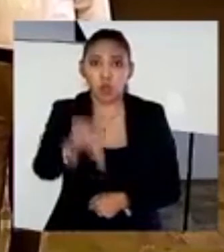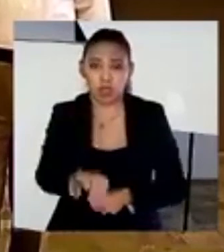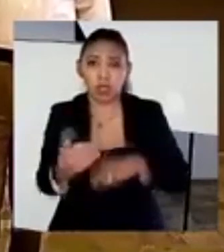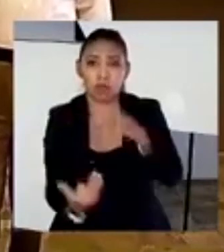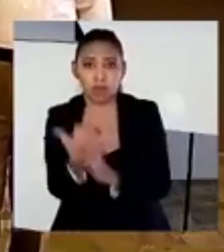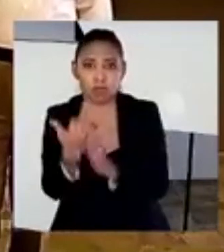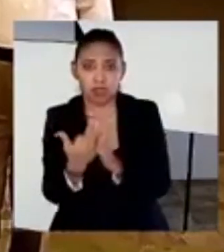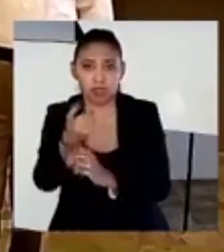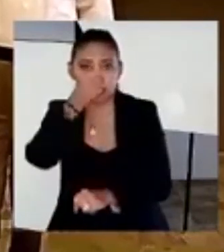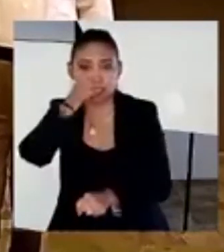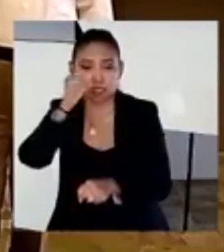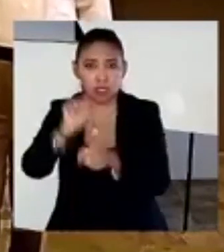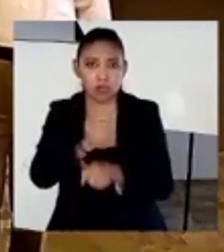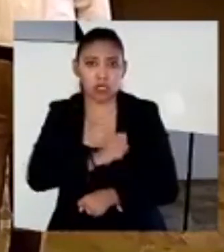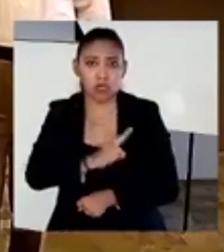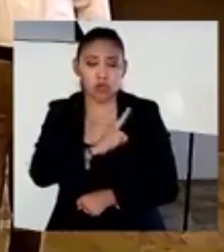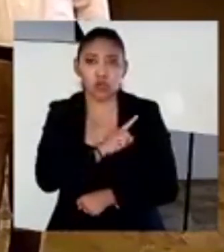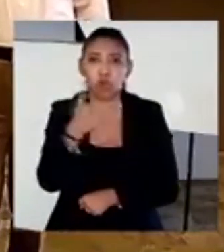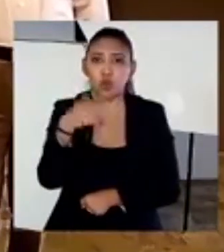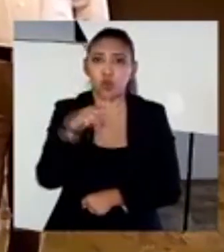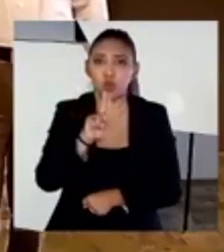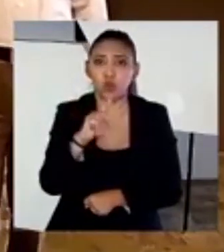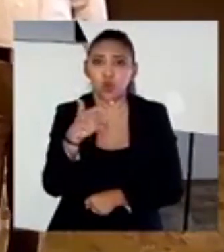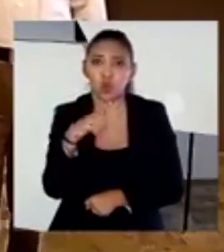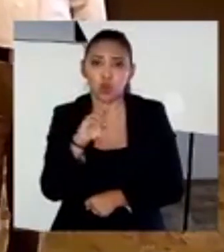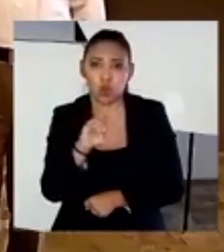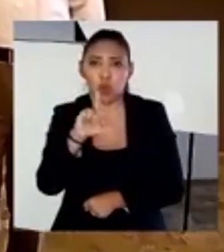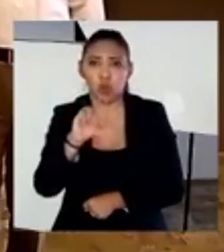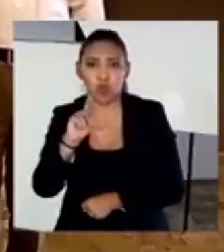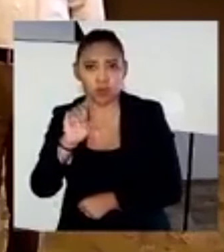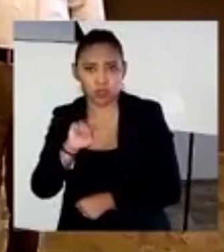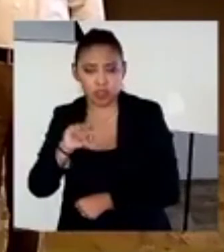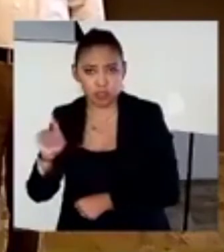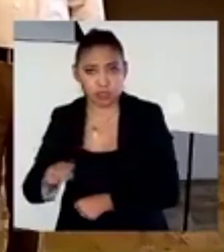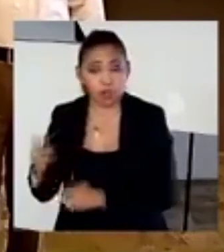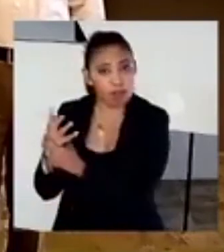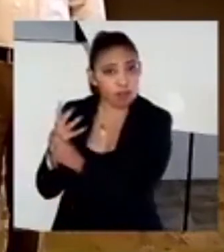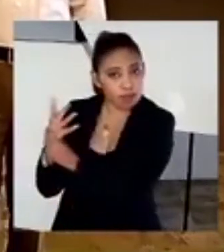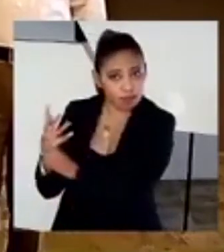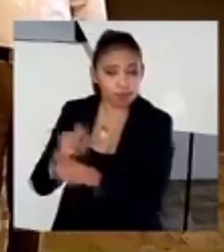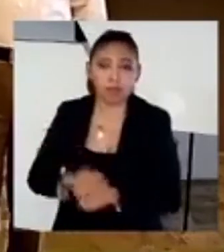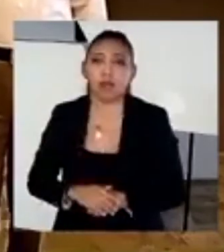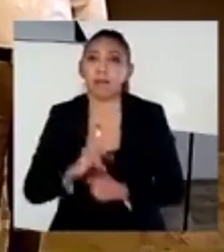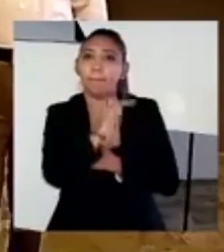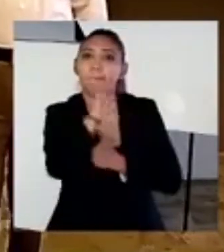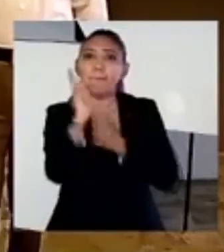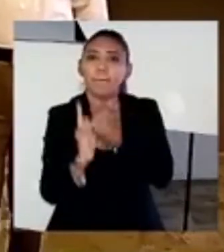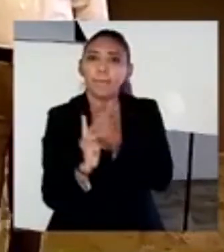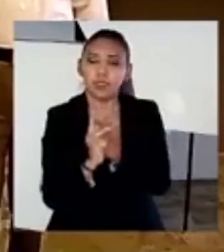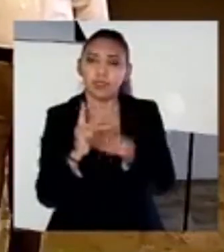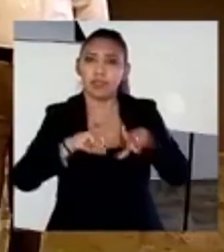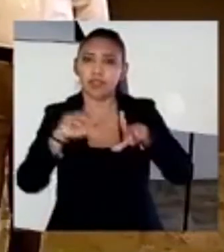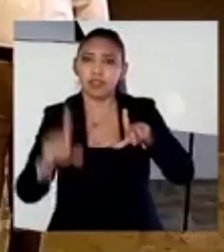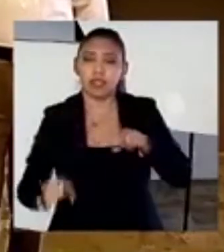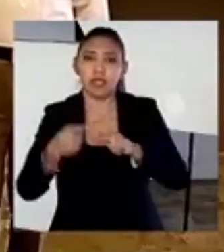voluntario tienen que seguirse al pie de la letra como sociedad. No podemos minimizar